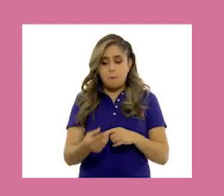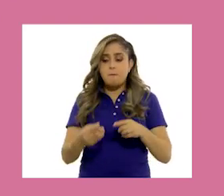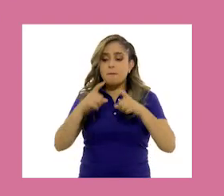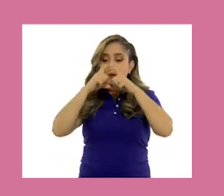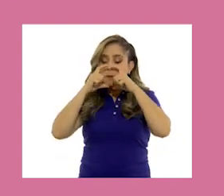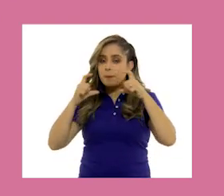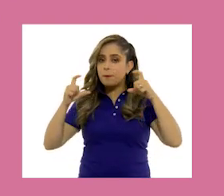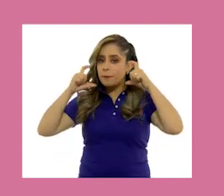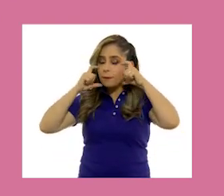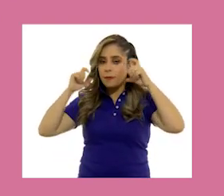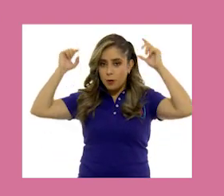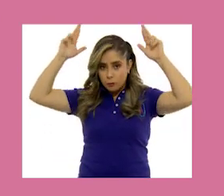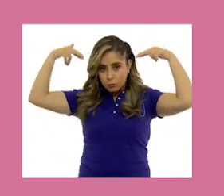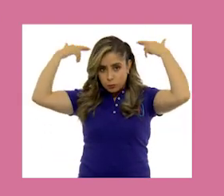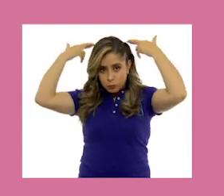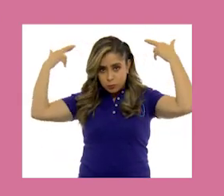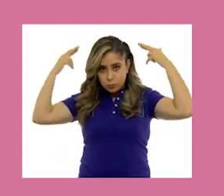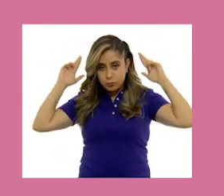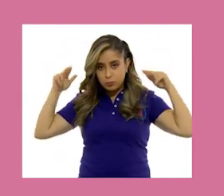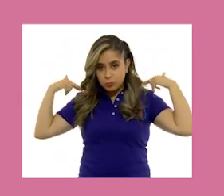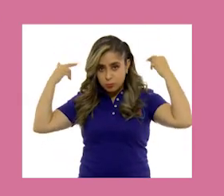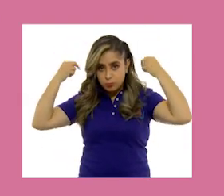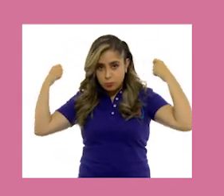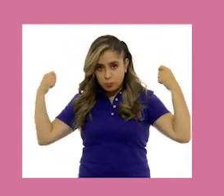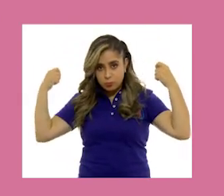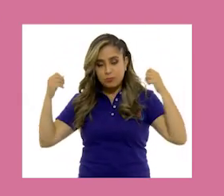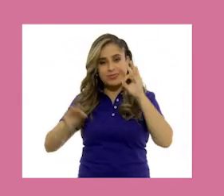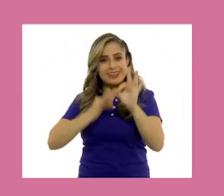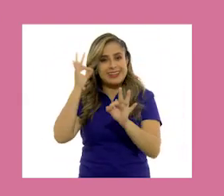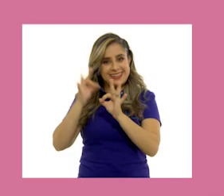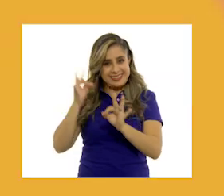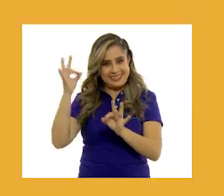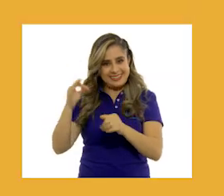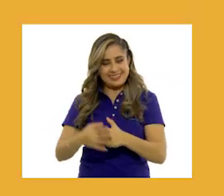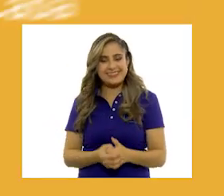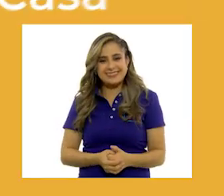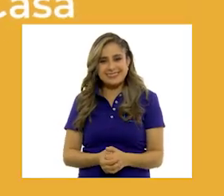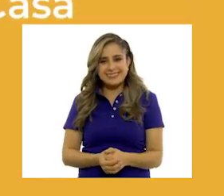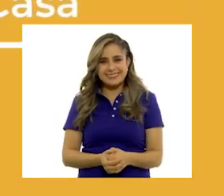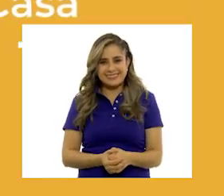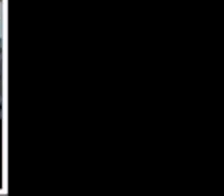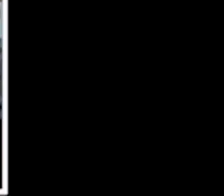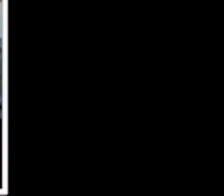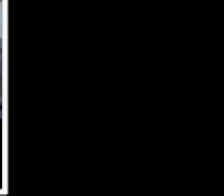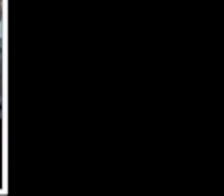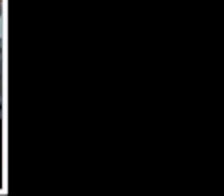colocártelo, deberás amarrar las cuerdas sobre tu cabeza y alrededor de tu cuello